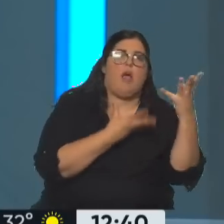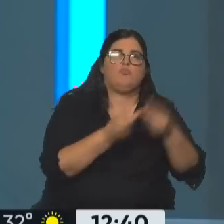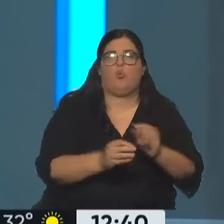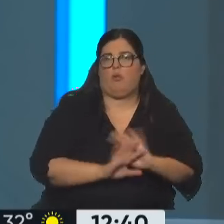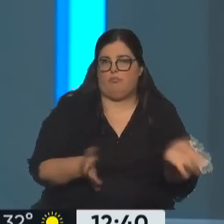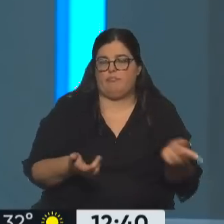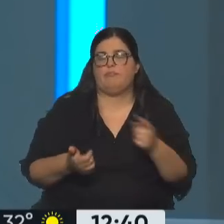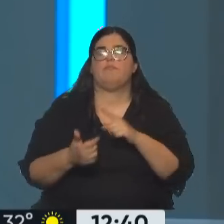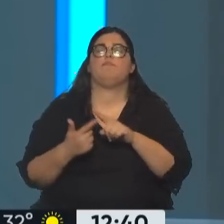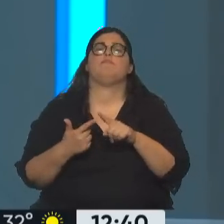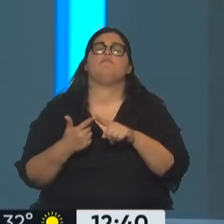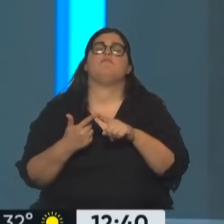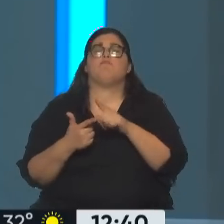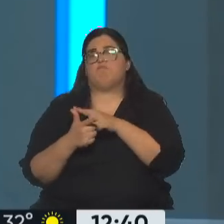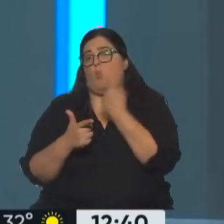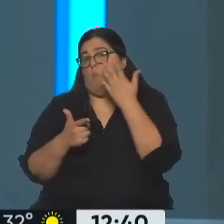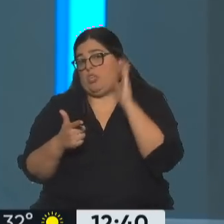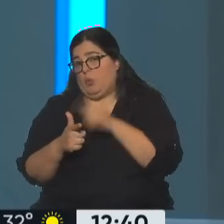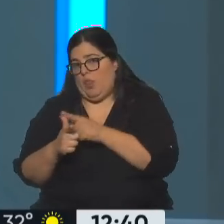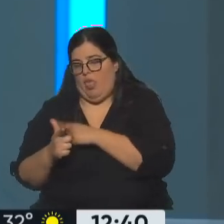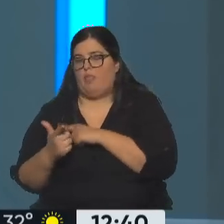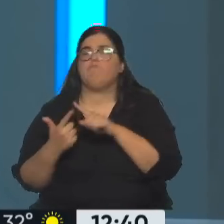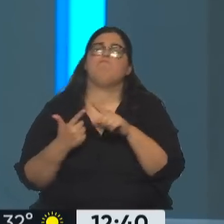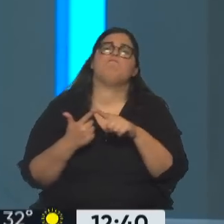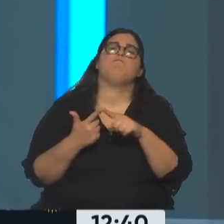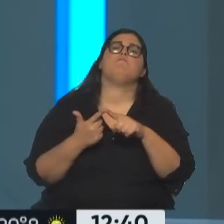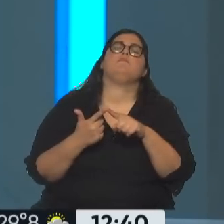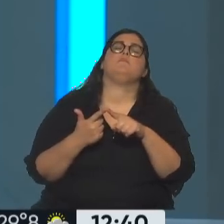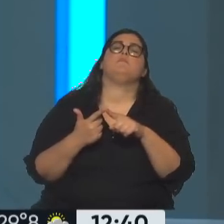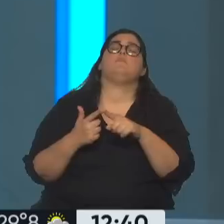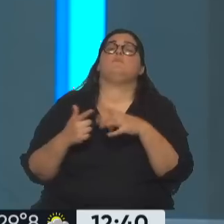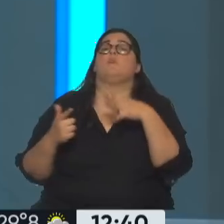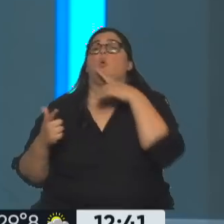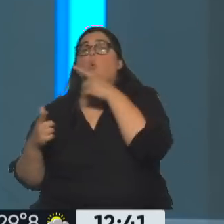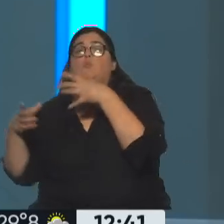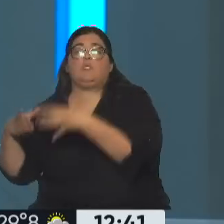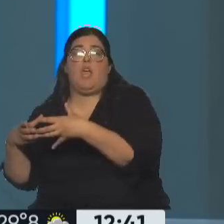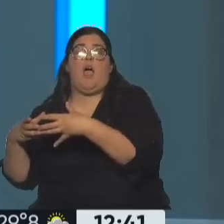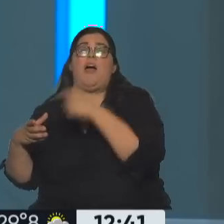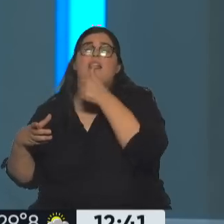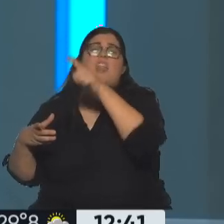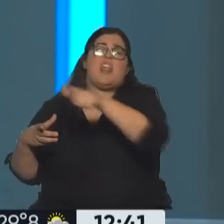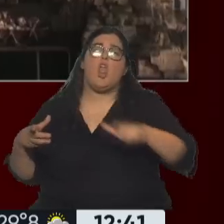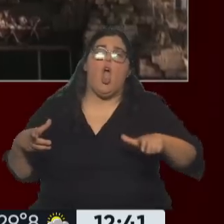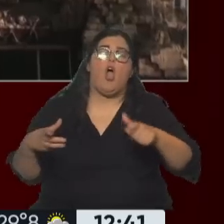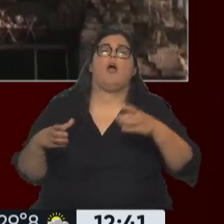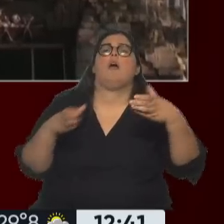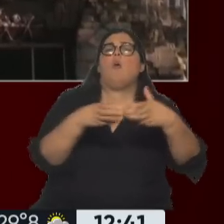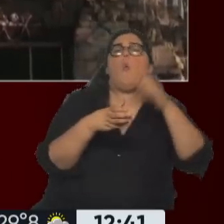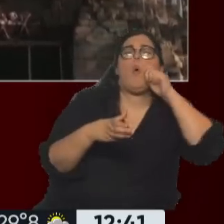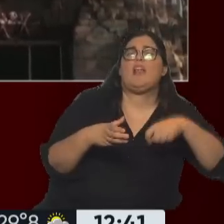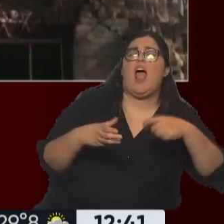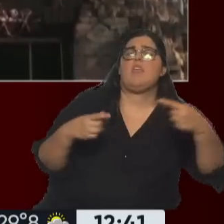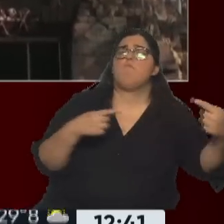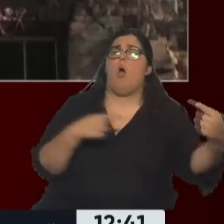Segundo escenario, hay un estancamiento, y están a ambos lados del río intercambiando disparos, pero sin avanzar en ningún tipo de negociación.